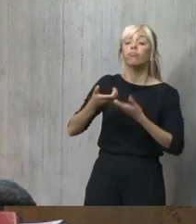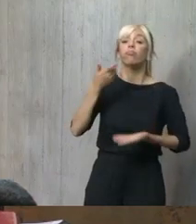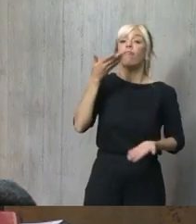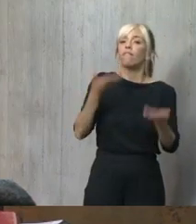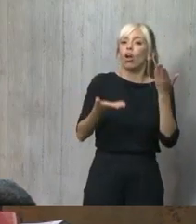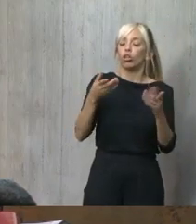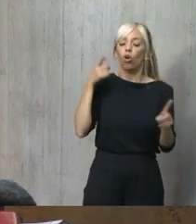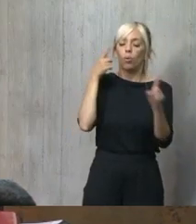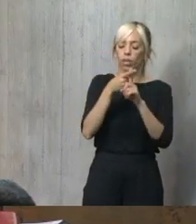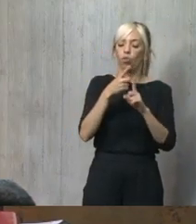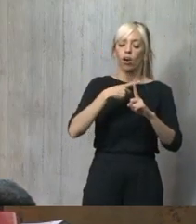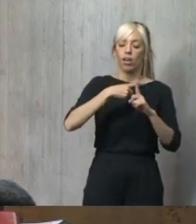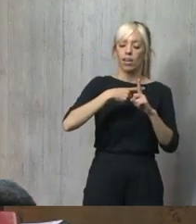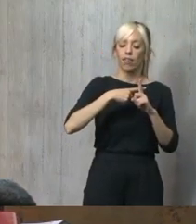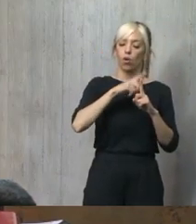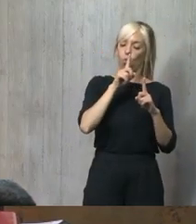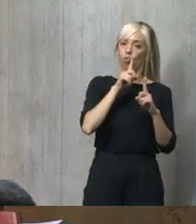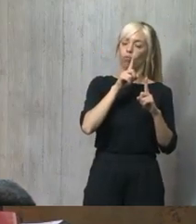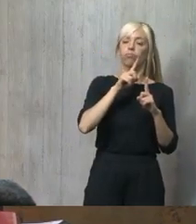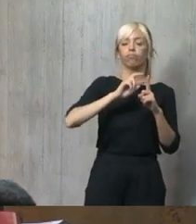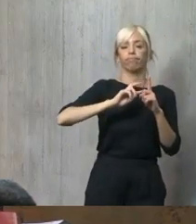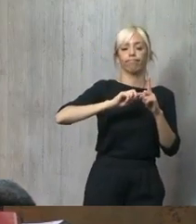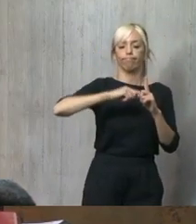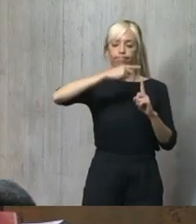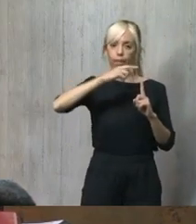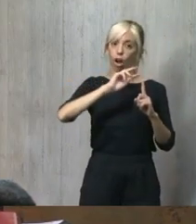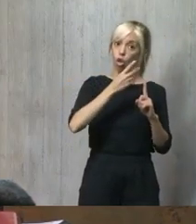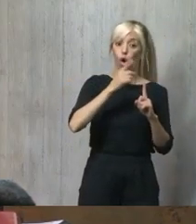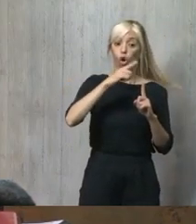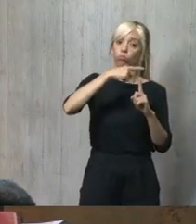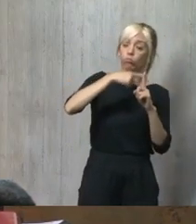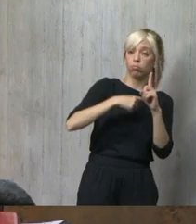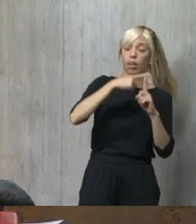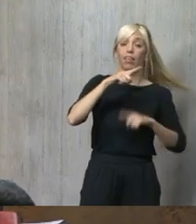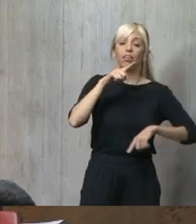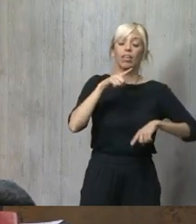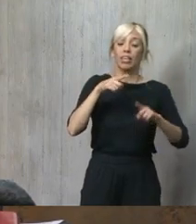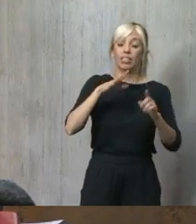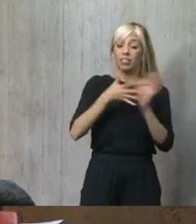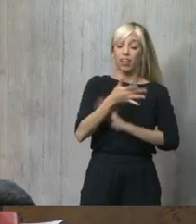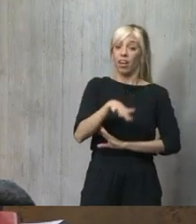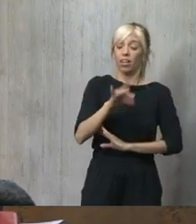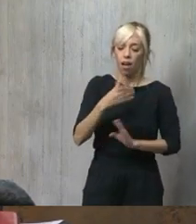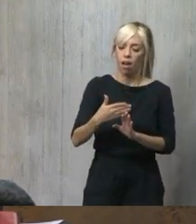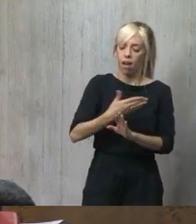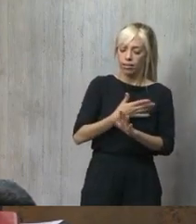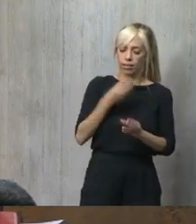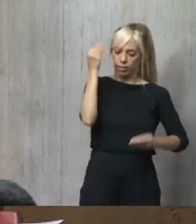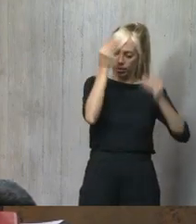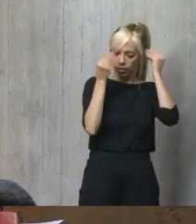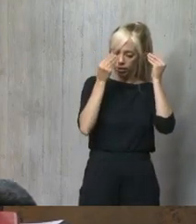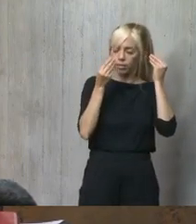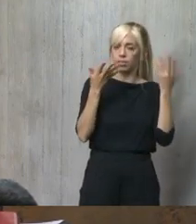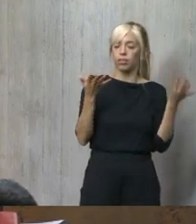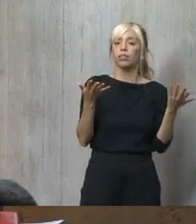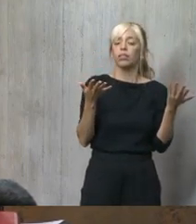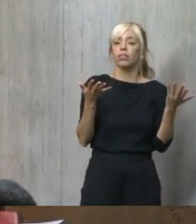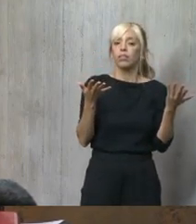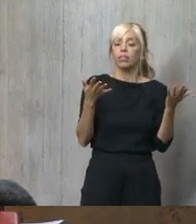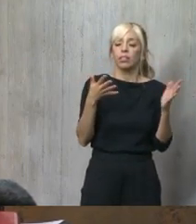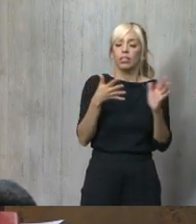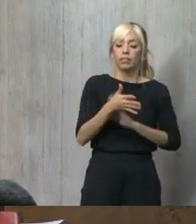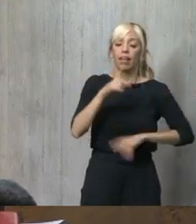para pasar del 1 al 2, o del 2 al 1, es una valoración compleja, ¿no? No hay una cosa automática que diga pasado esto, es un conjunto